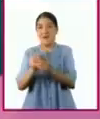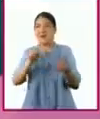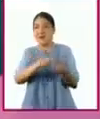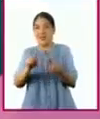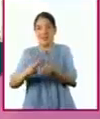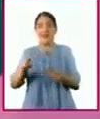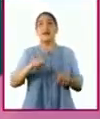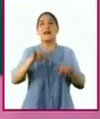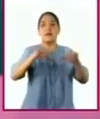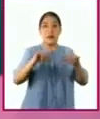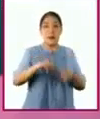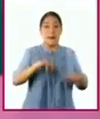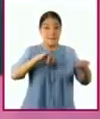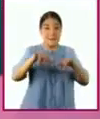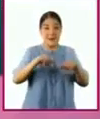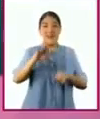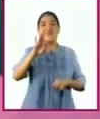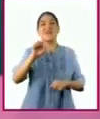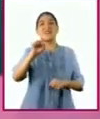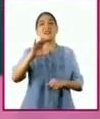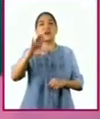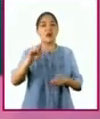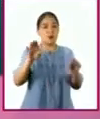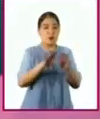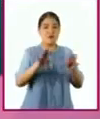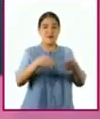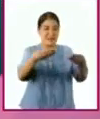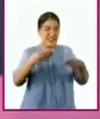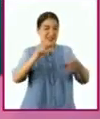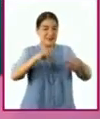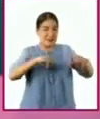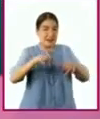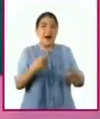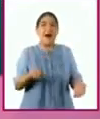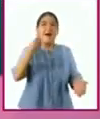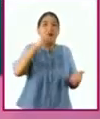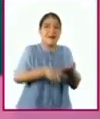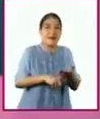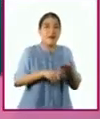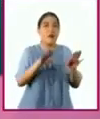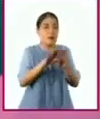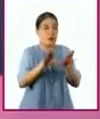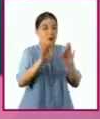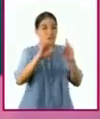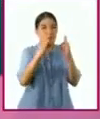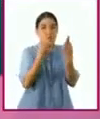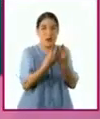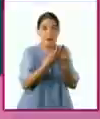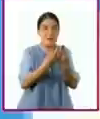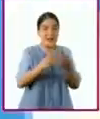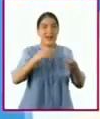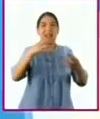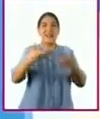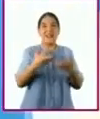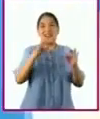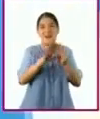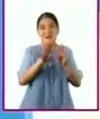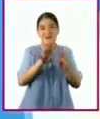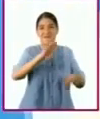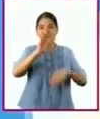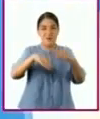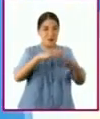ejemplo, mapas físicos, también llamados geográficos, a los que describen las formas de la superficie de la Tierra. Los